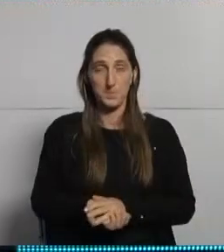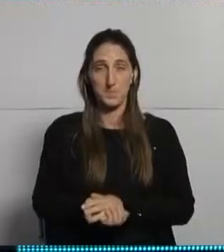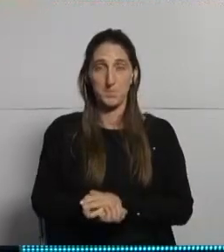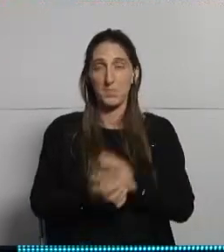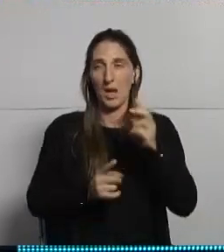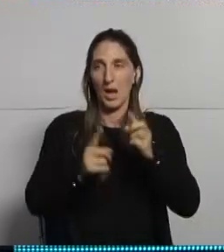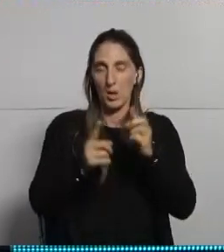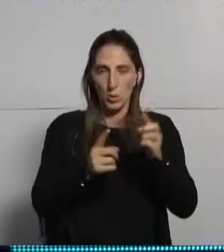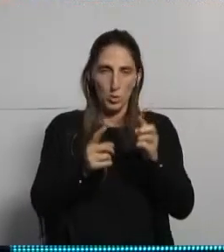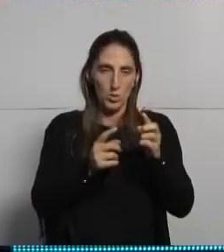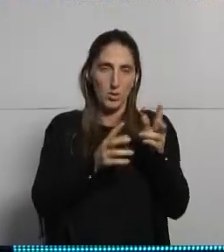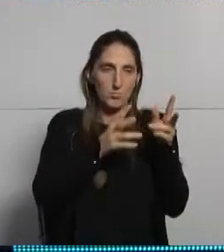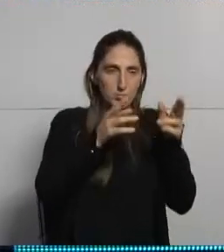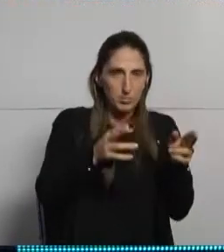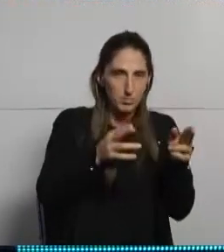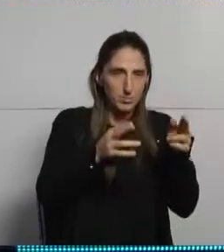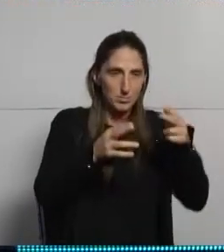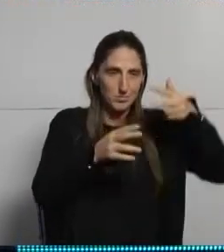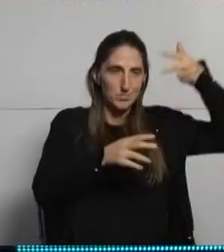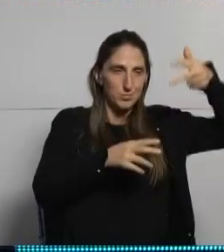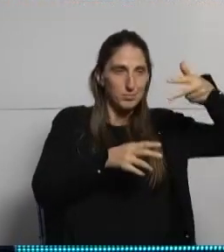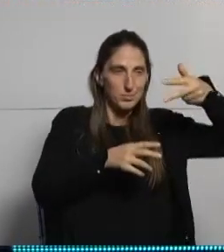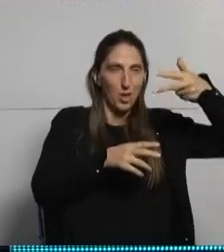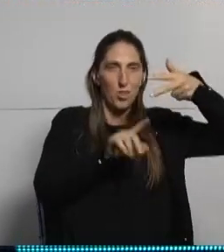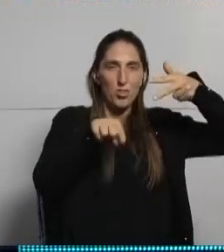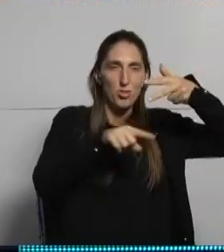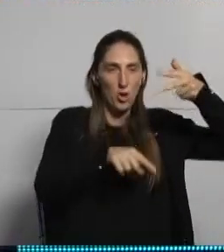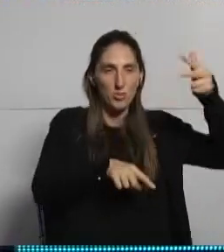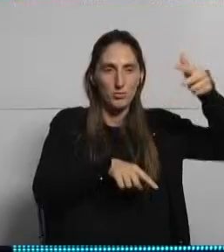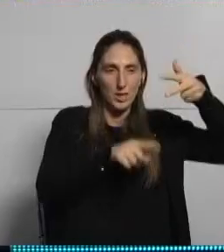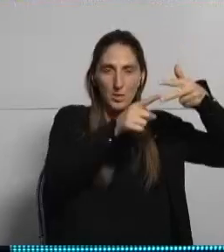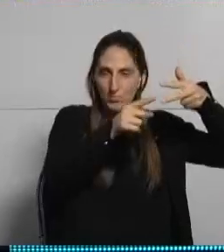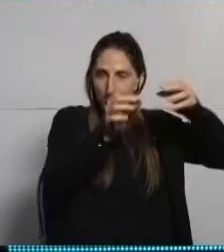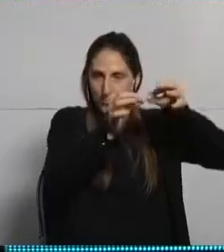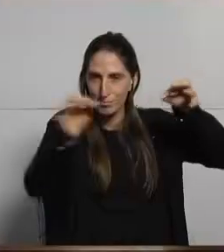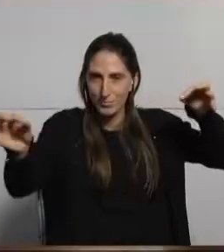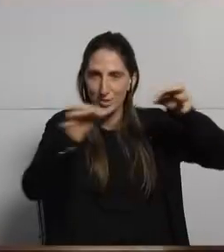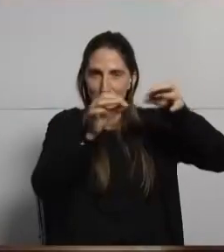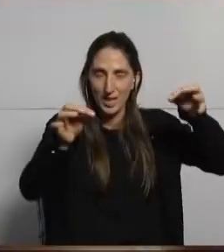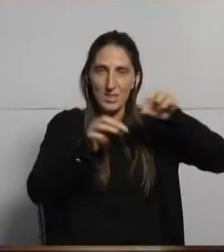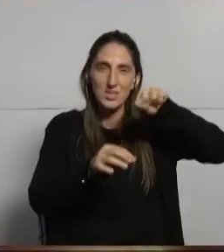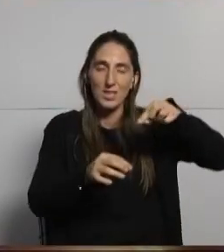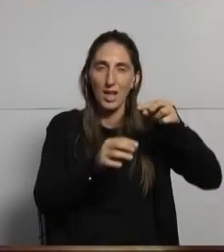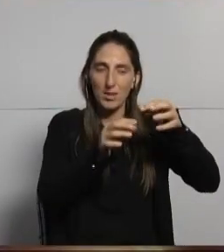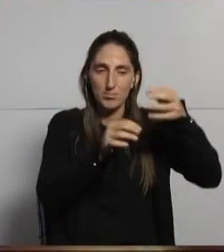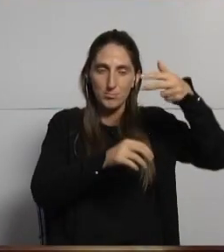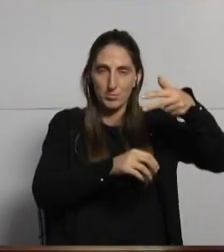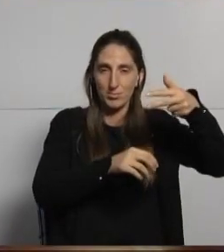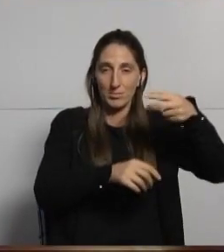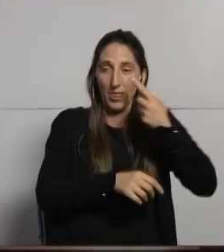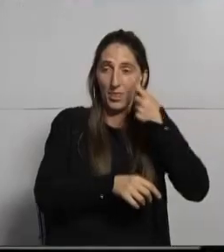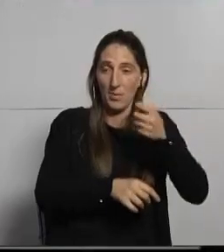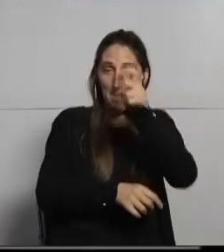Con algunos parámetros de la cámara, como el ángulo y la distancia en la que están colocadas, tratar de detectar